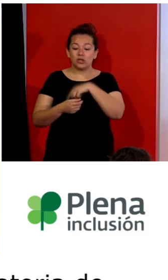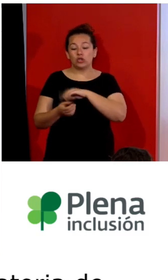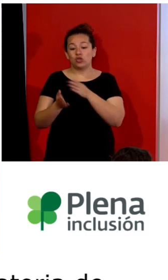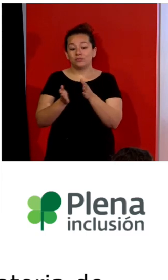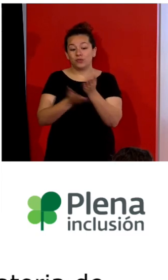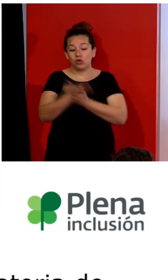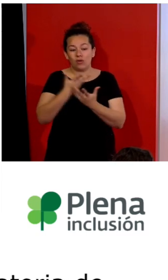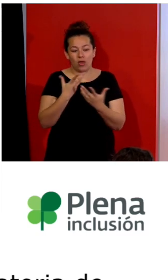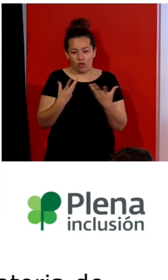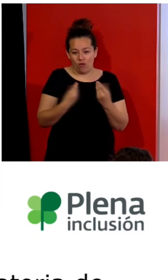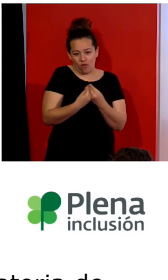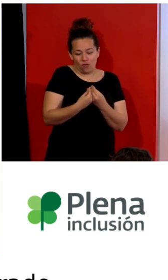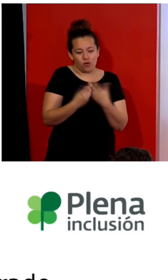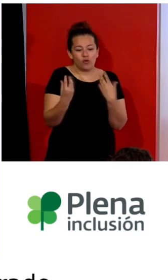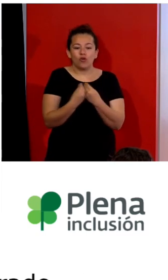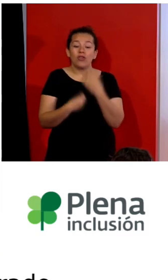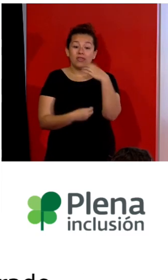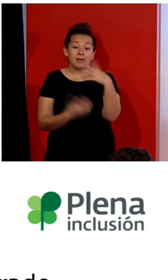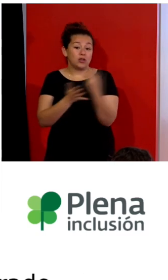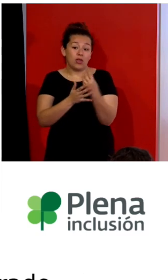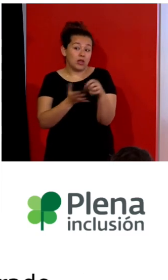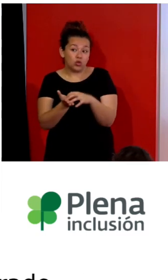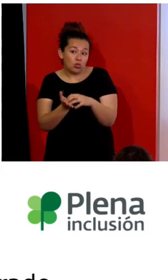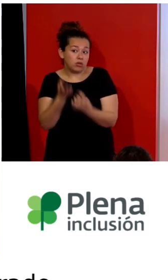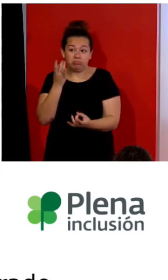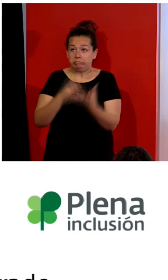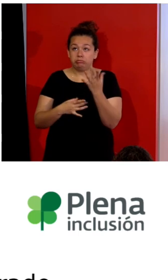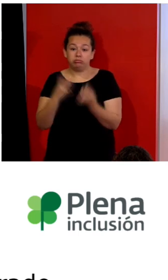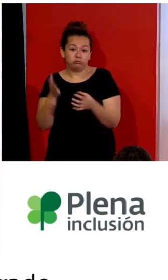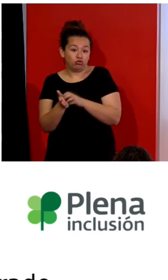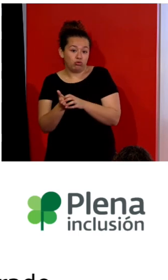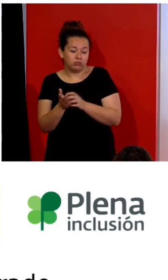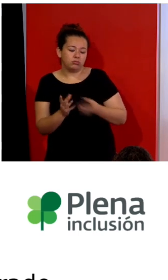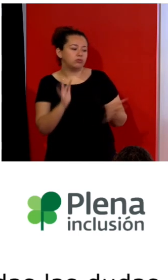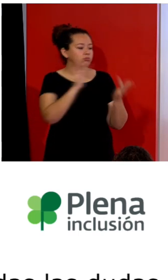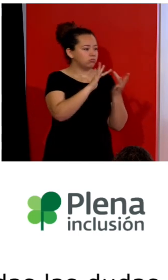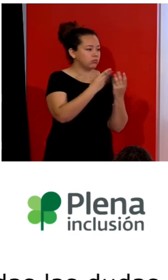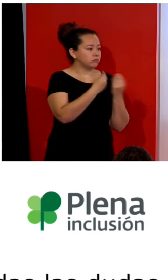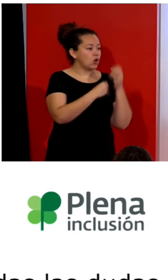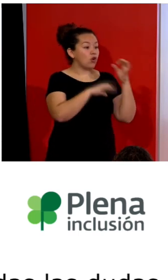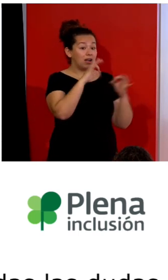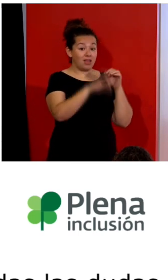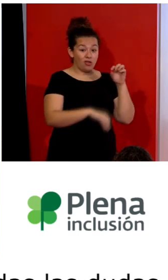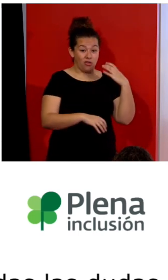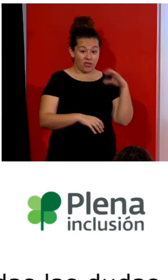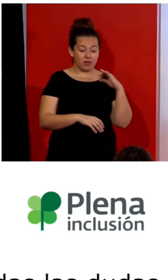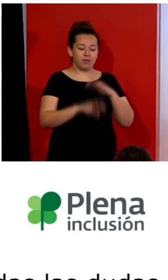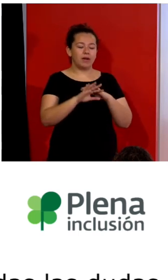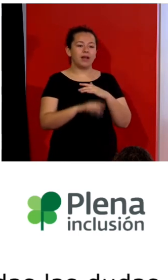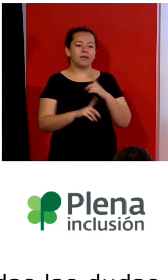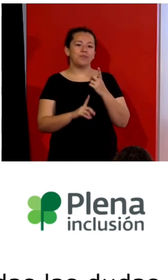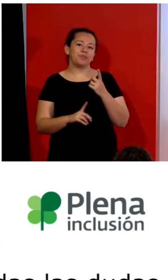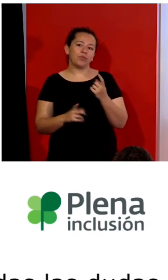y ante todas las dudas que nos fueron surgiendo, nos pusimos en contacto con esta organización para que